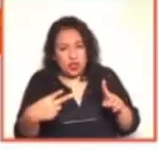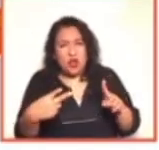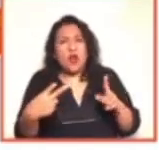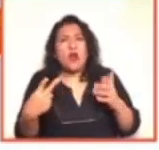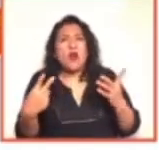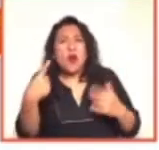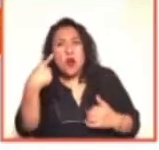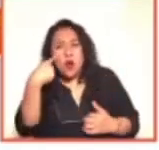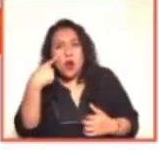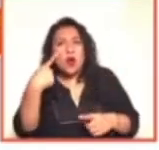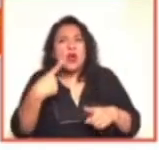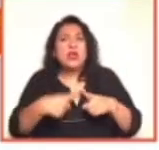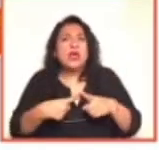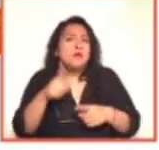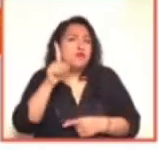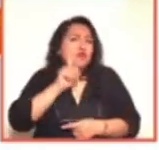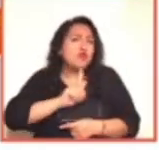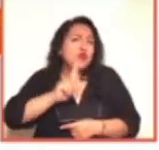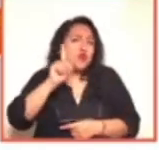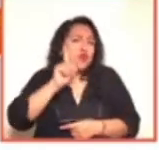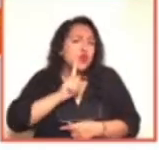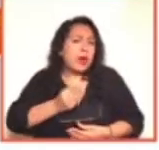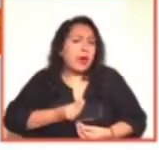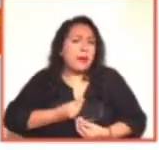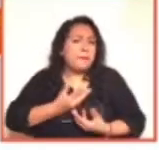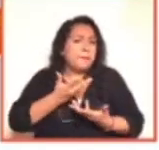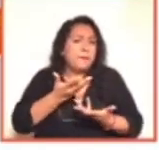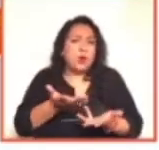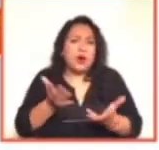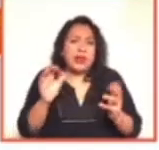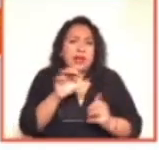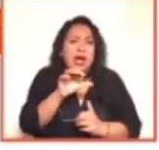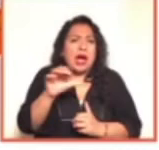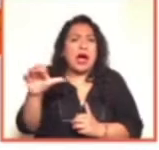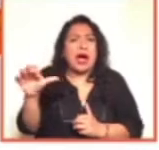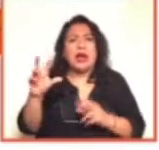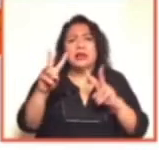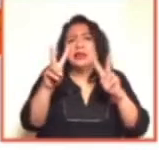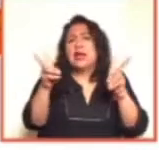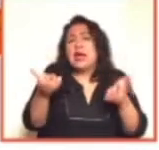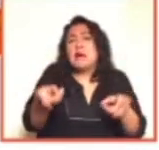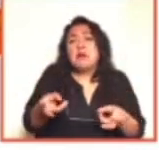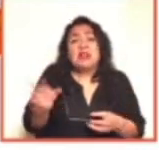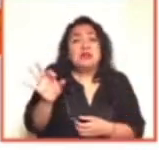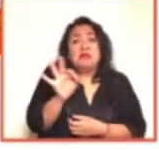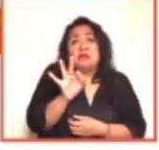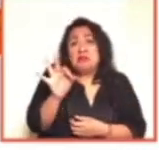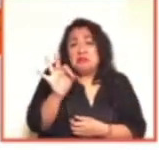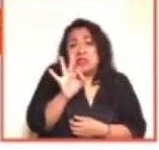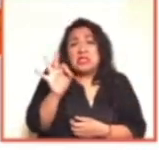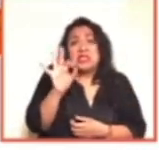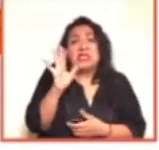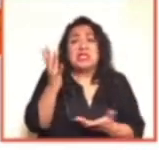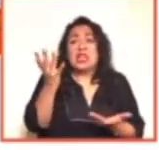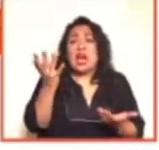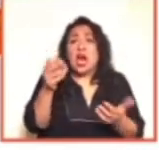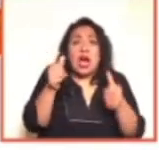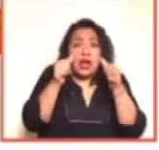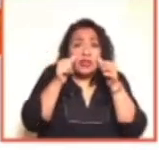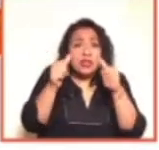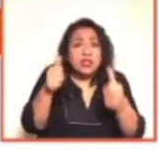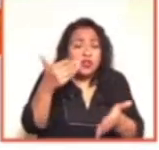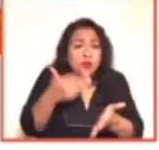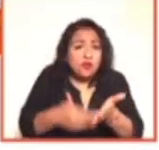ojo de una mujer, de una poeta, hacia temas que probablemente se hayan escapado,